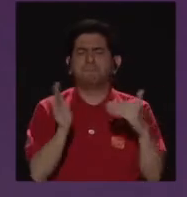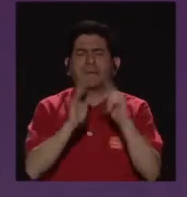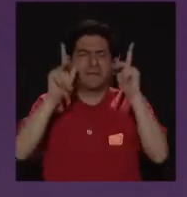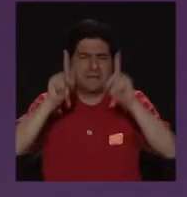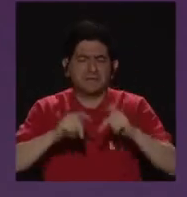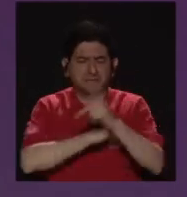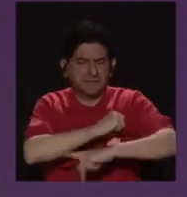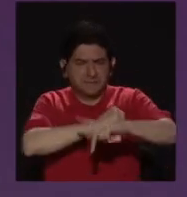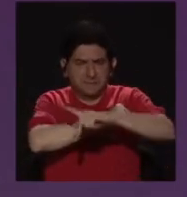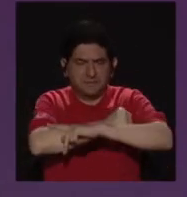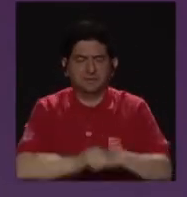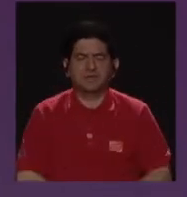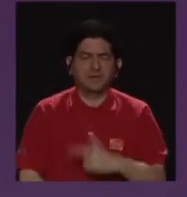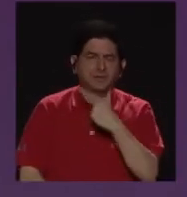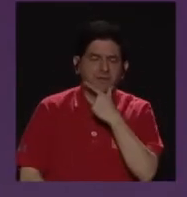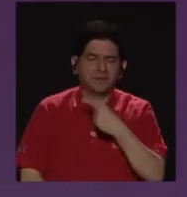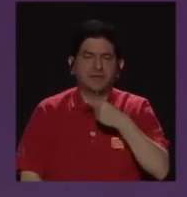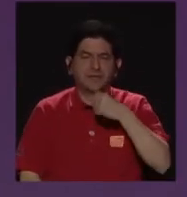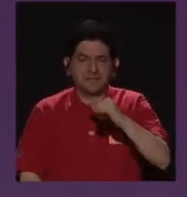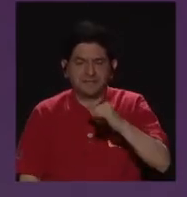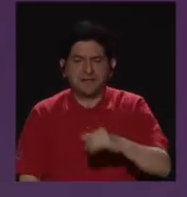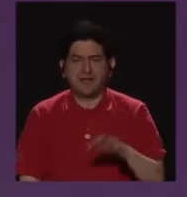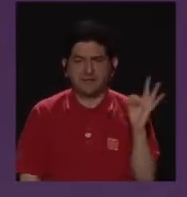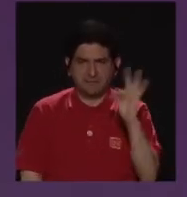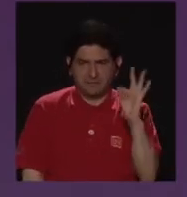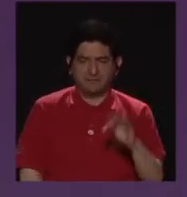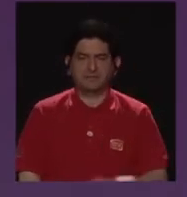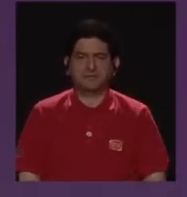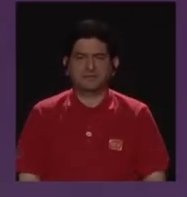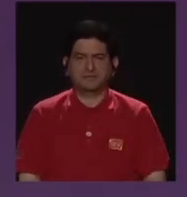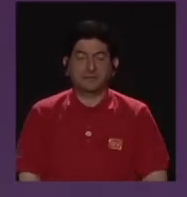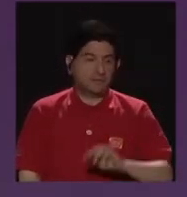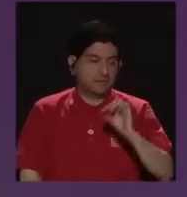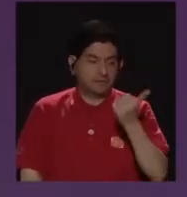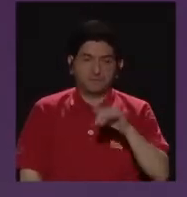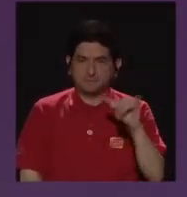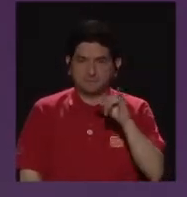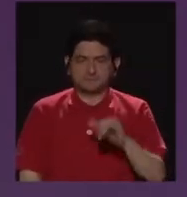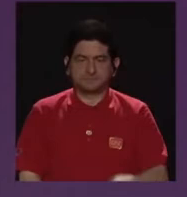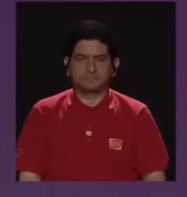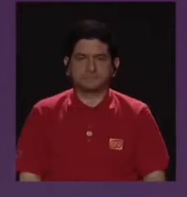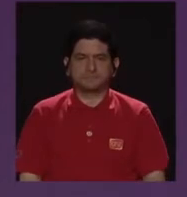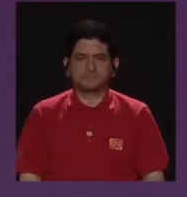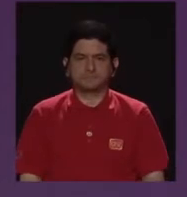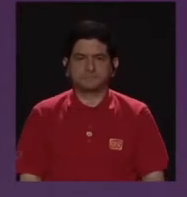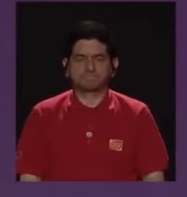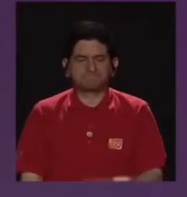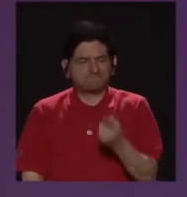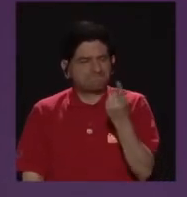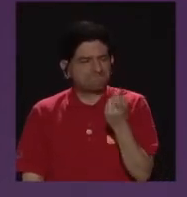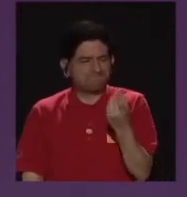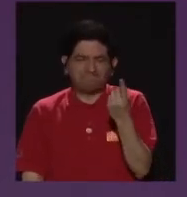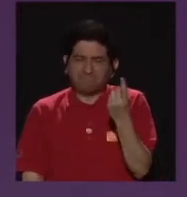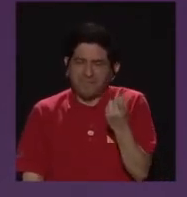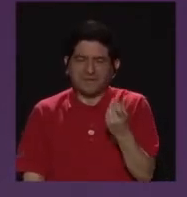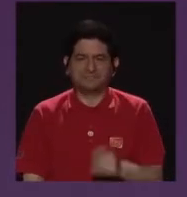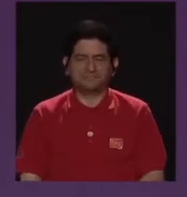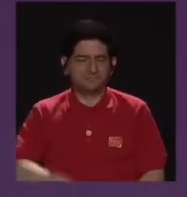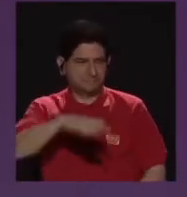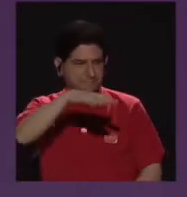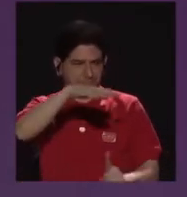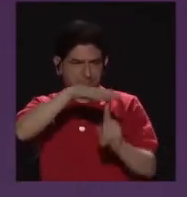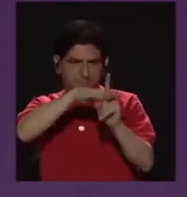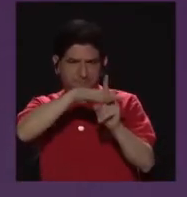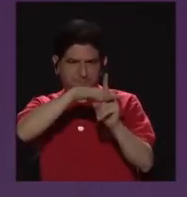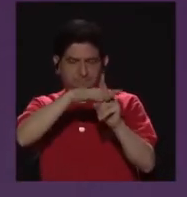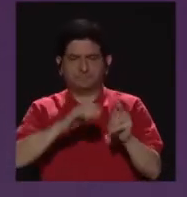personas en este país lesbianas gays trans etcétera pues le faltaba eso digamos visibilizar